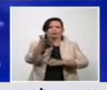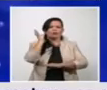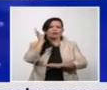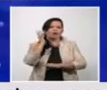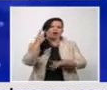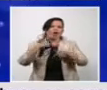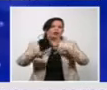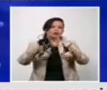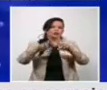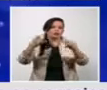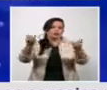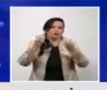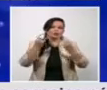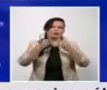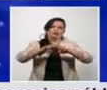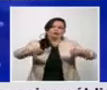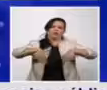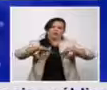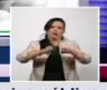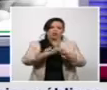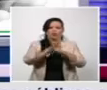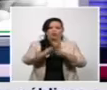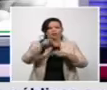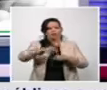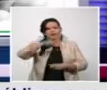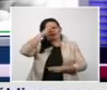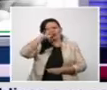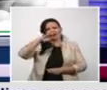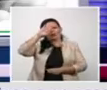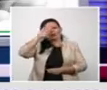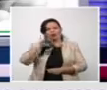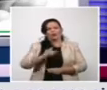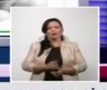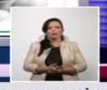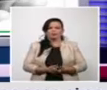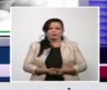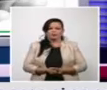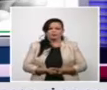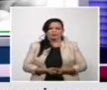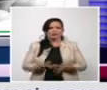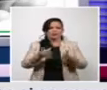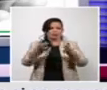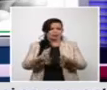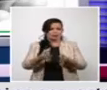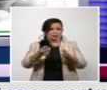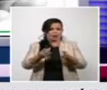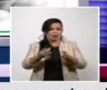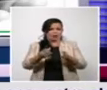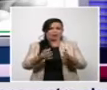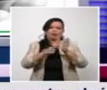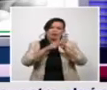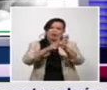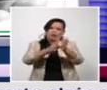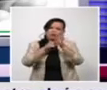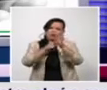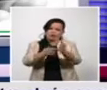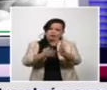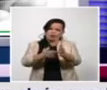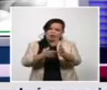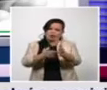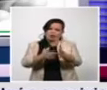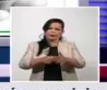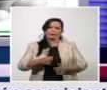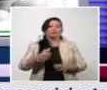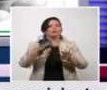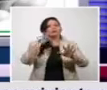el comportamiento de la COVID-19 en Cuba y el resto del mundo. A esta hora siempre dejarle saber nuestro mensaje de